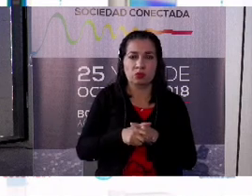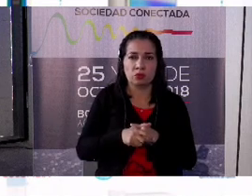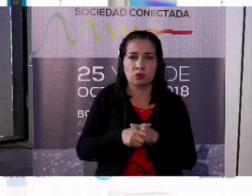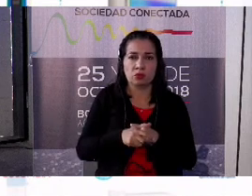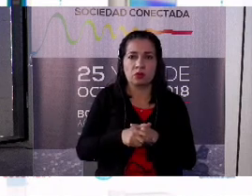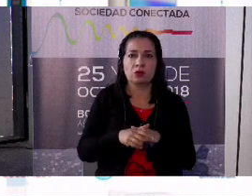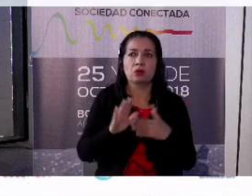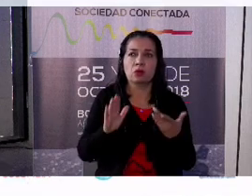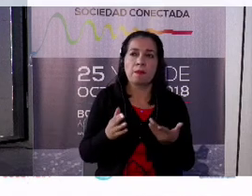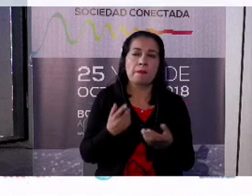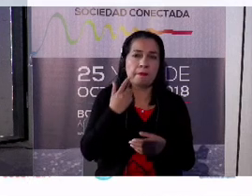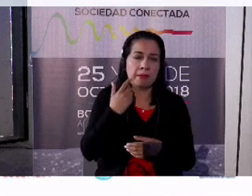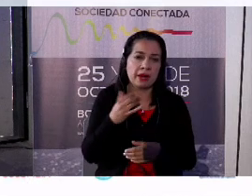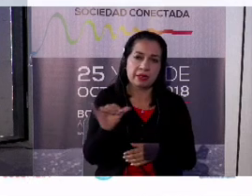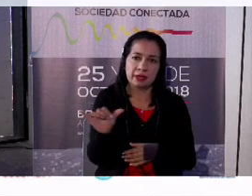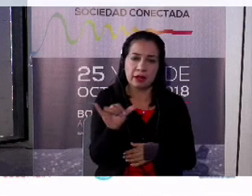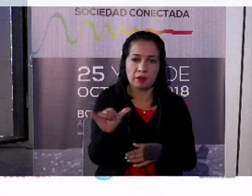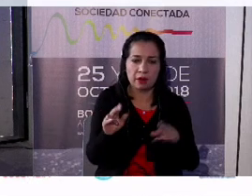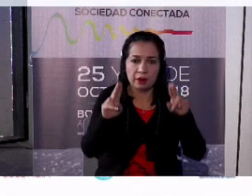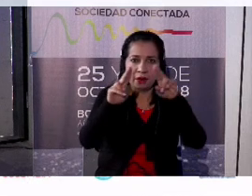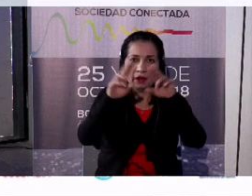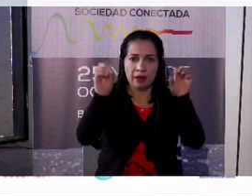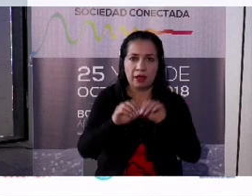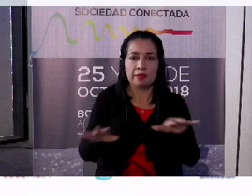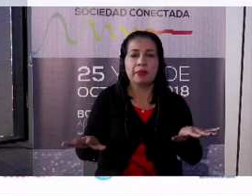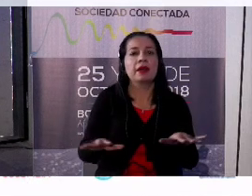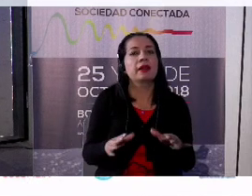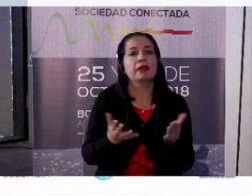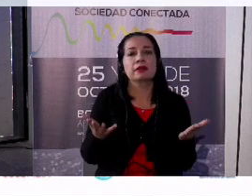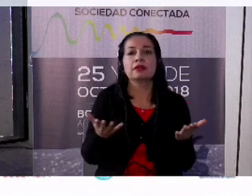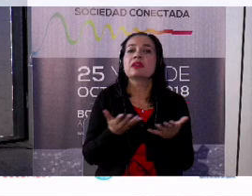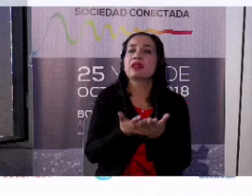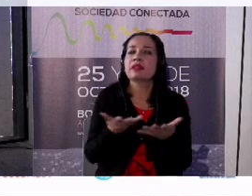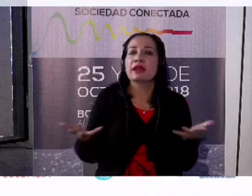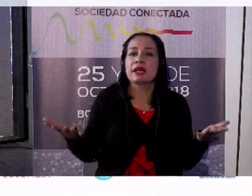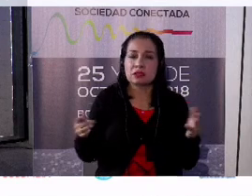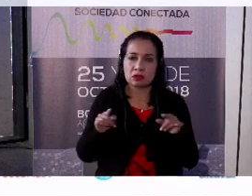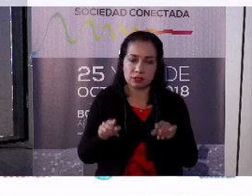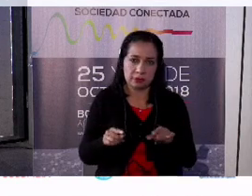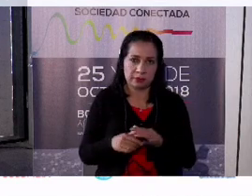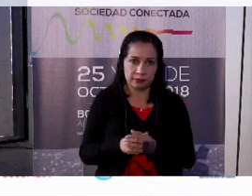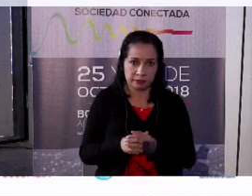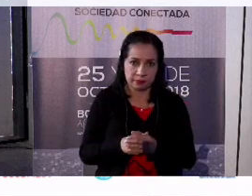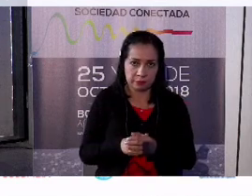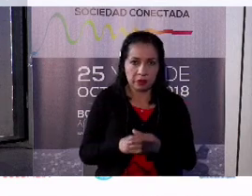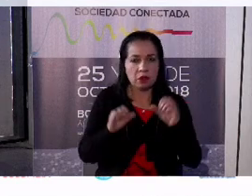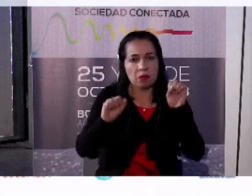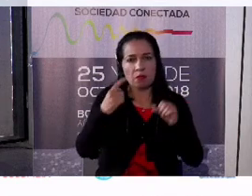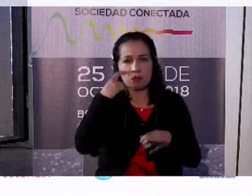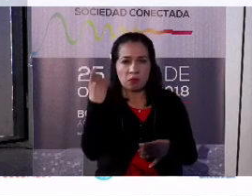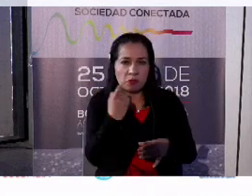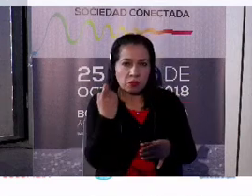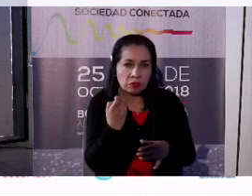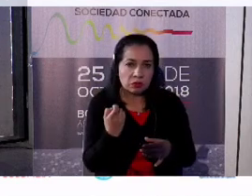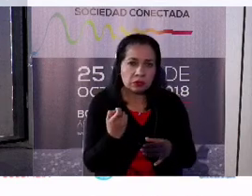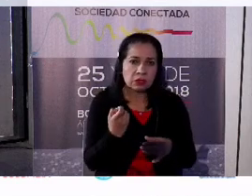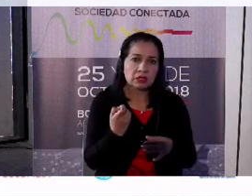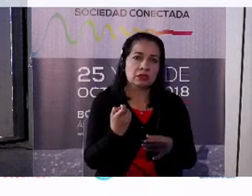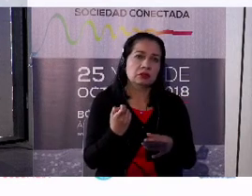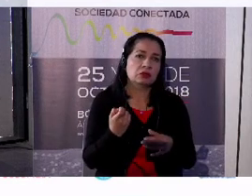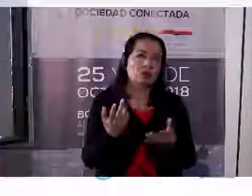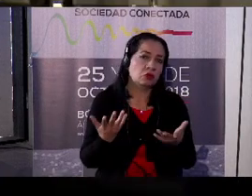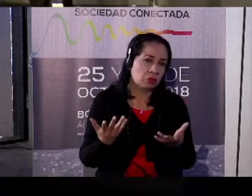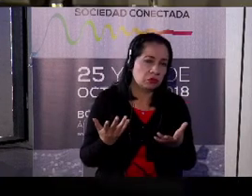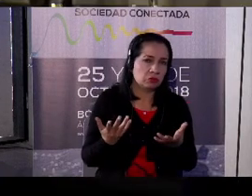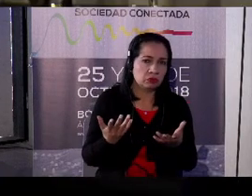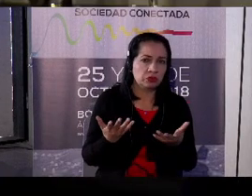como una estación de internet de las cosas pueden buscar